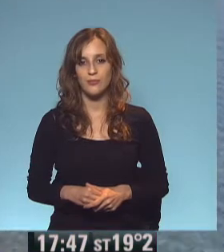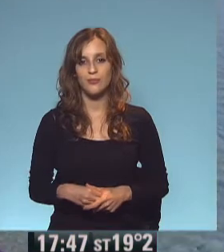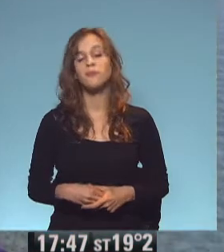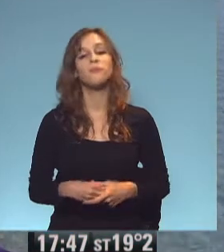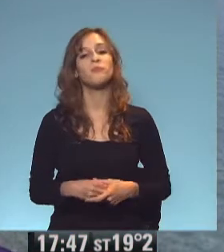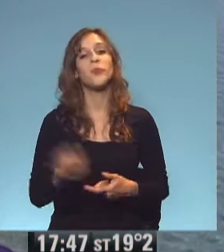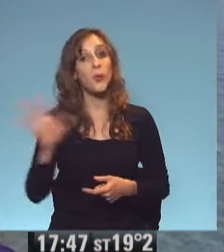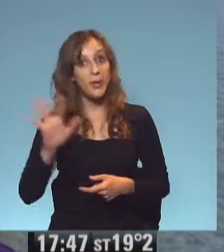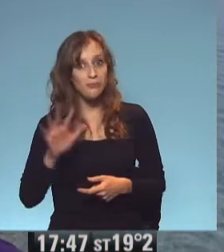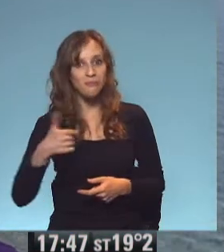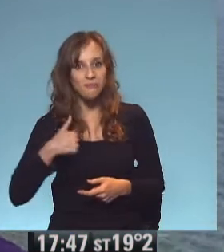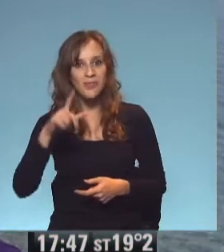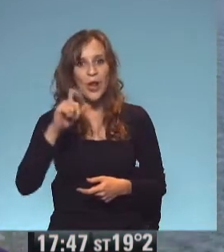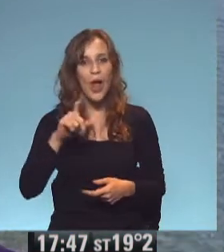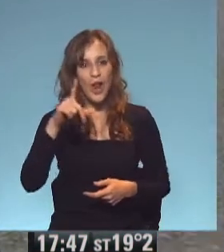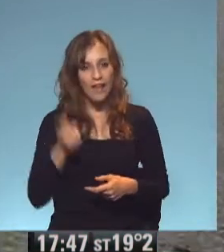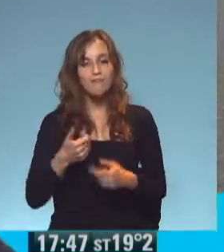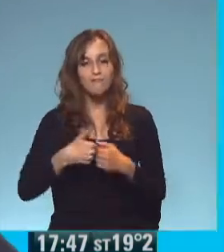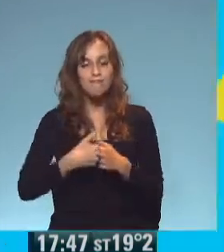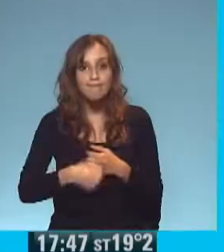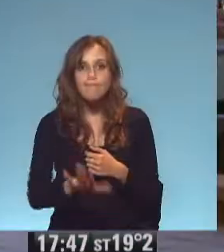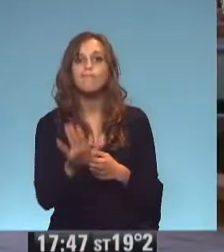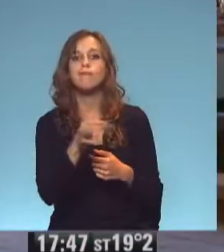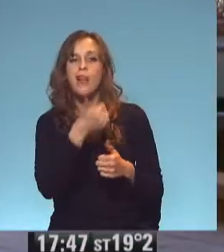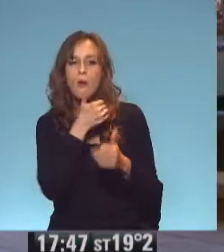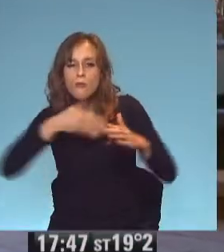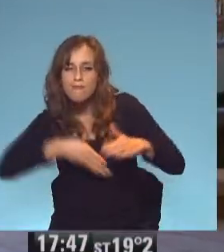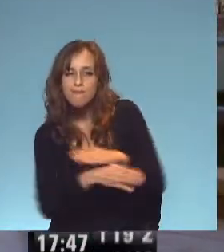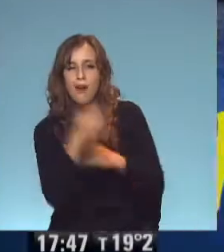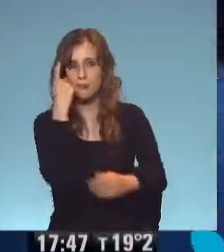Soy Lola y voy a aprender a bucear.